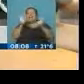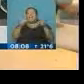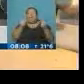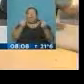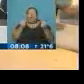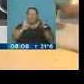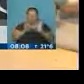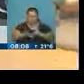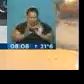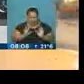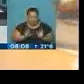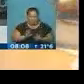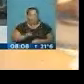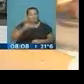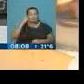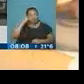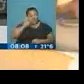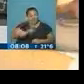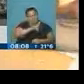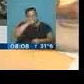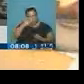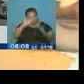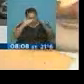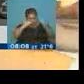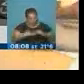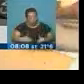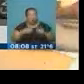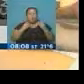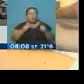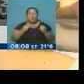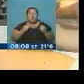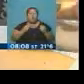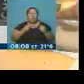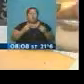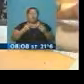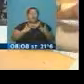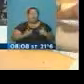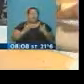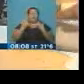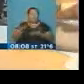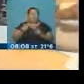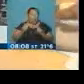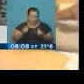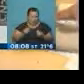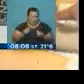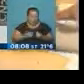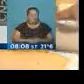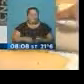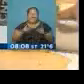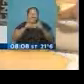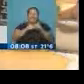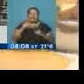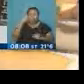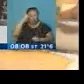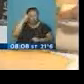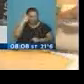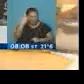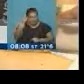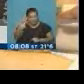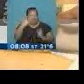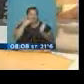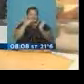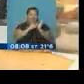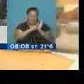esta situación, vayamos a la segunda parte. ¿Cómo se va a ejecutar específicamente este tema? El artículo 93